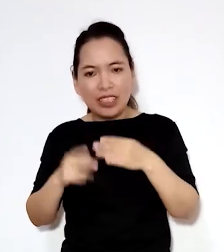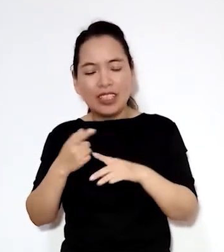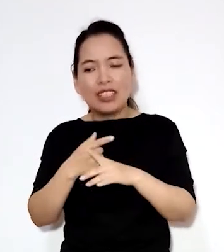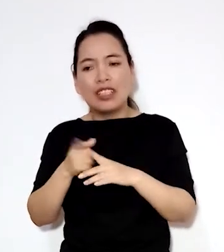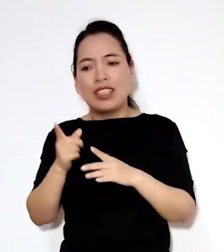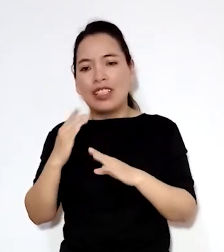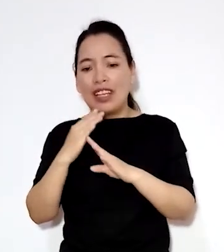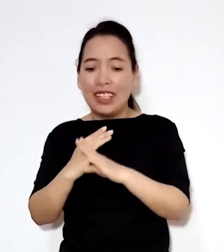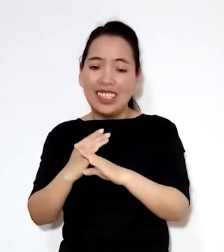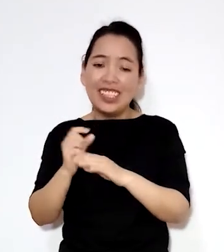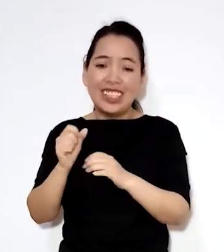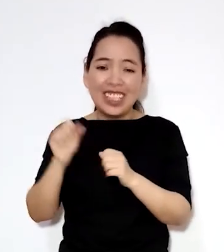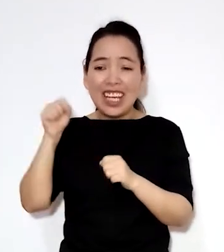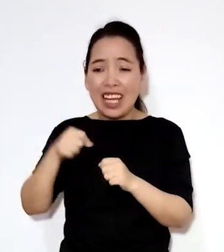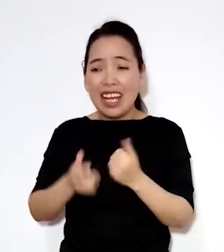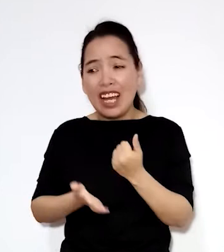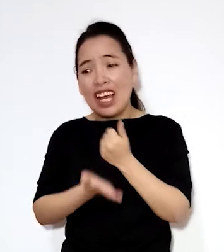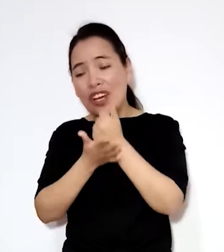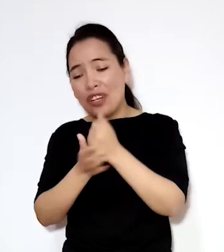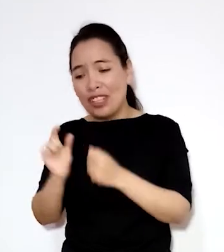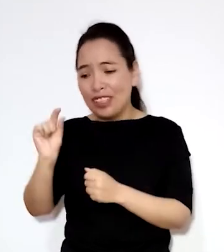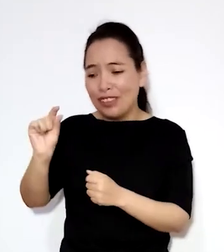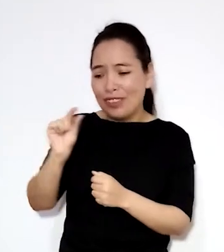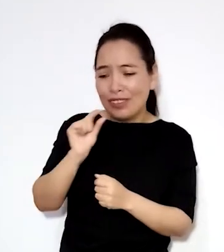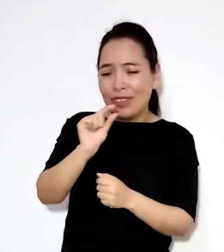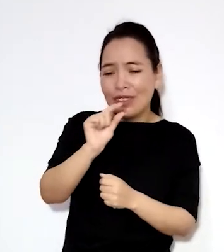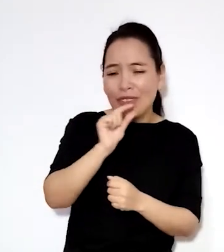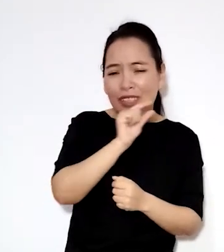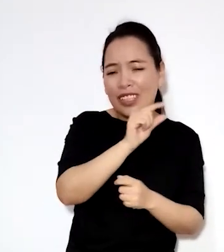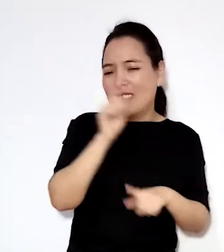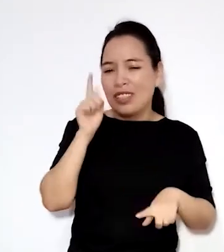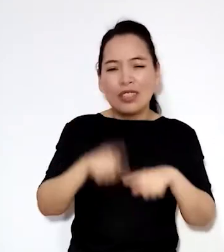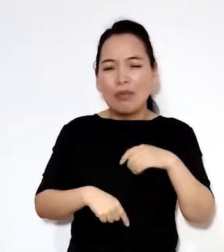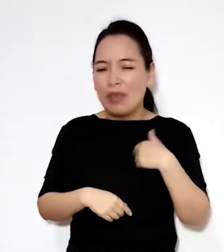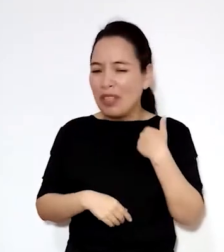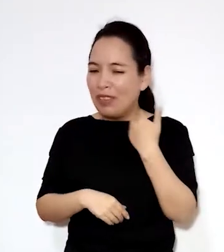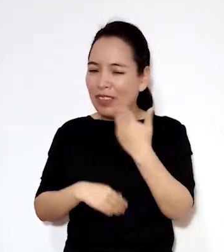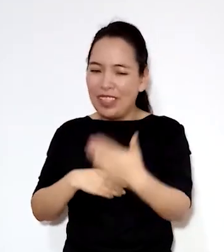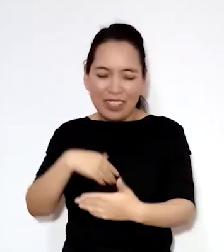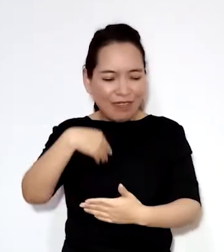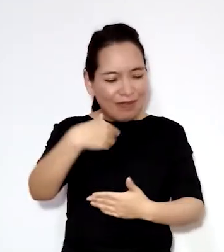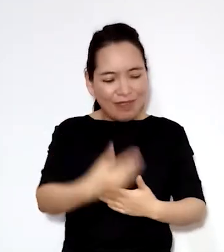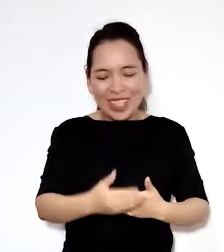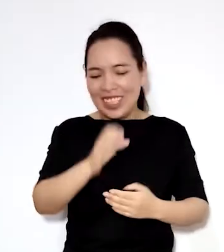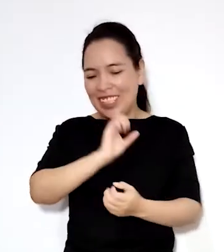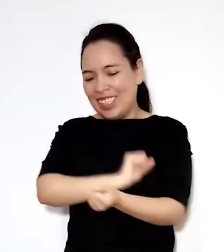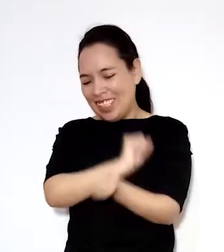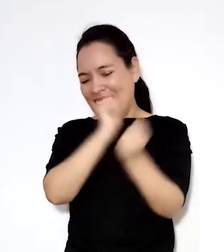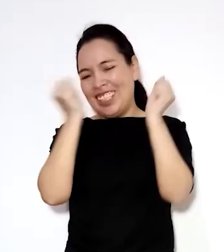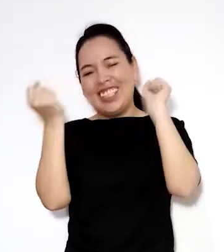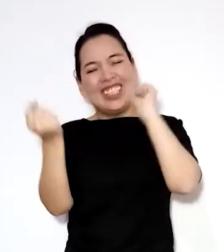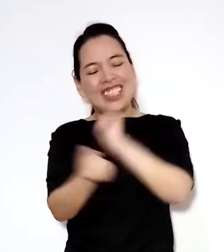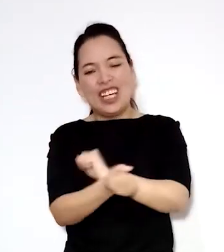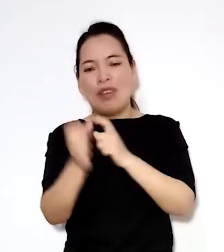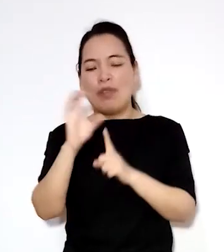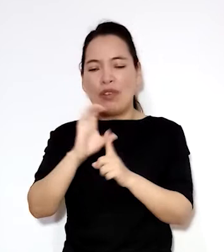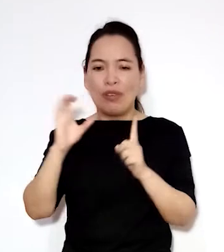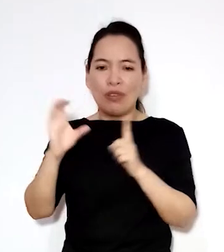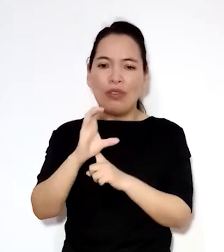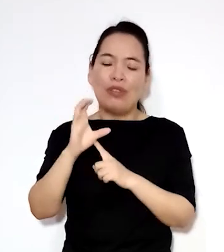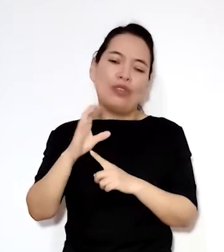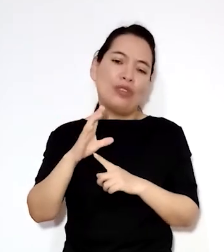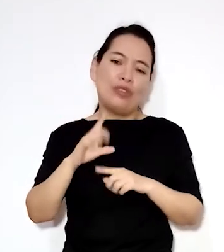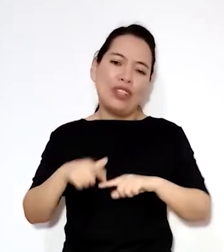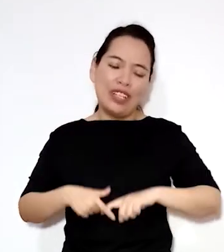las soluciones siguen en mucha medida siendo pequeños parches en donde finalmente no logramos avanzar hacia